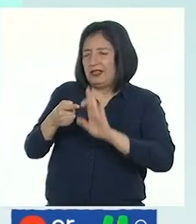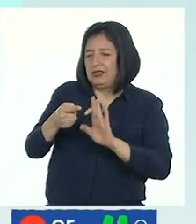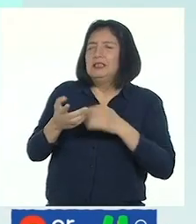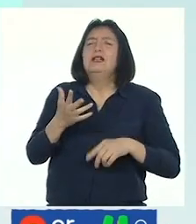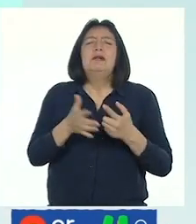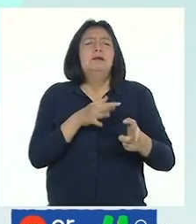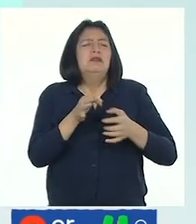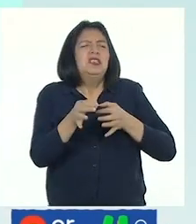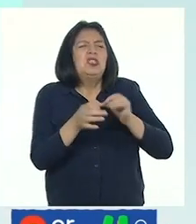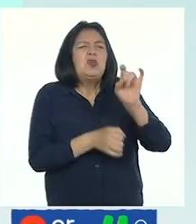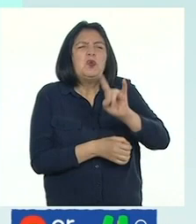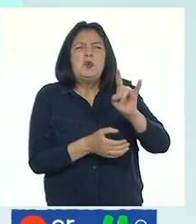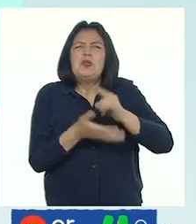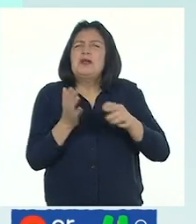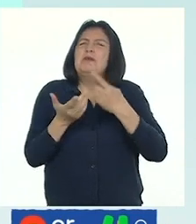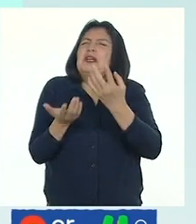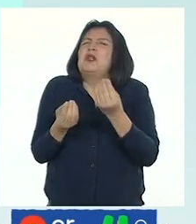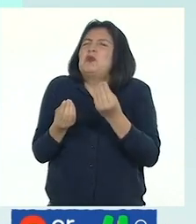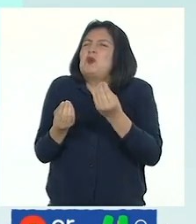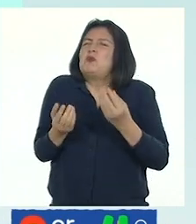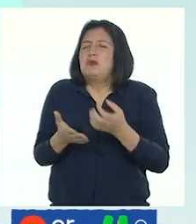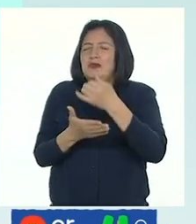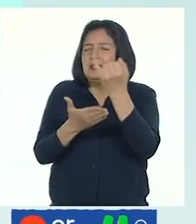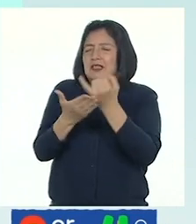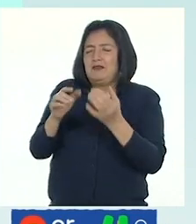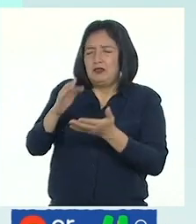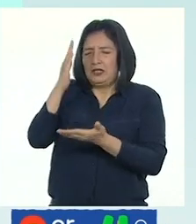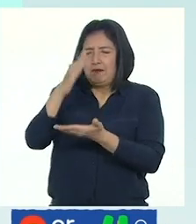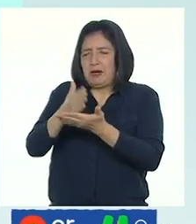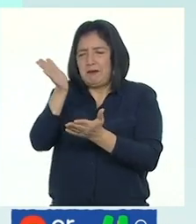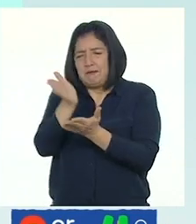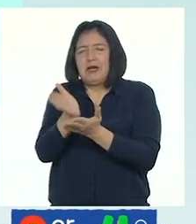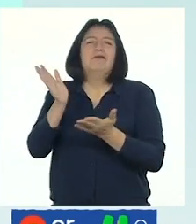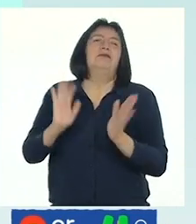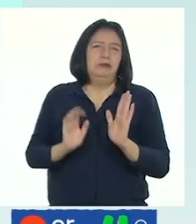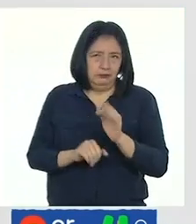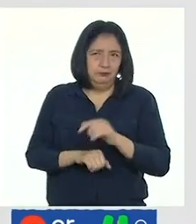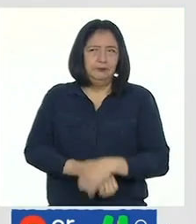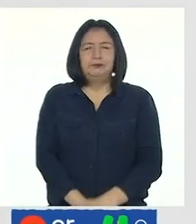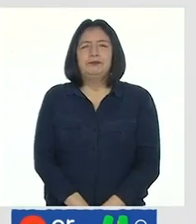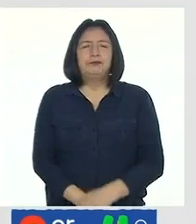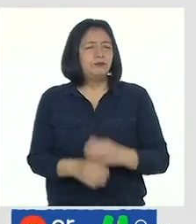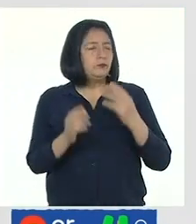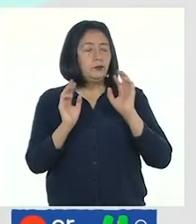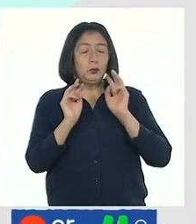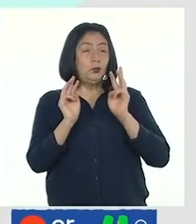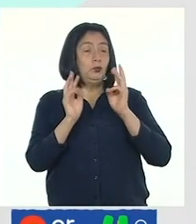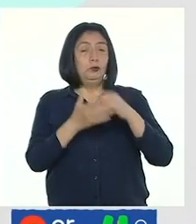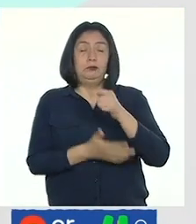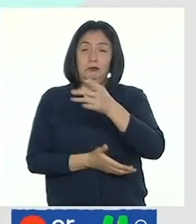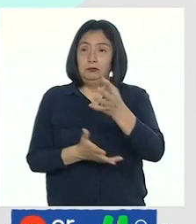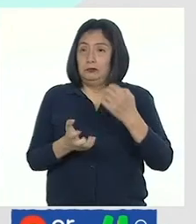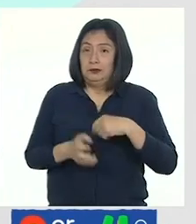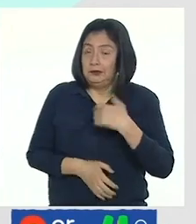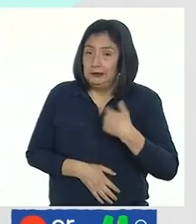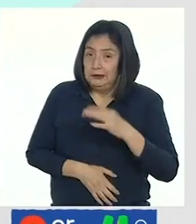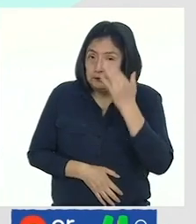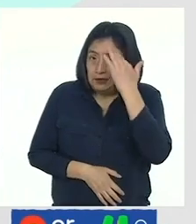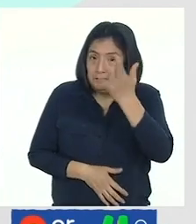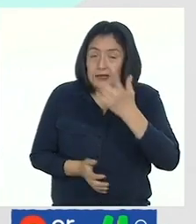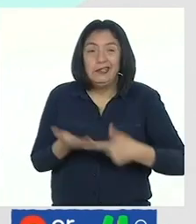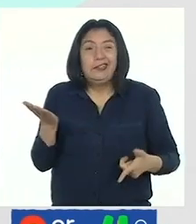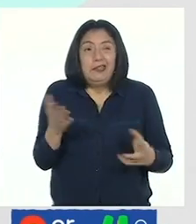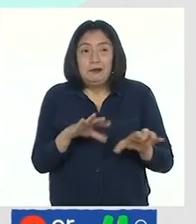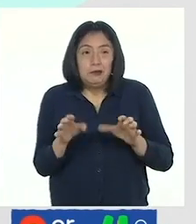para expresar relaciones en figuras que dividiremos en partes iguales. ¡Wow! ¿Quieren descubrir de qué